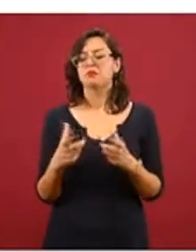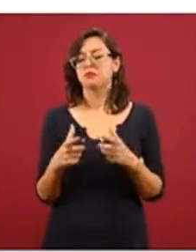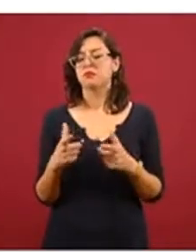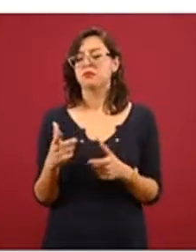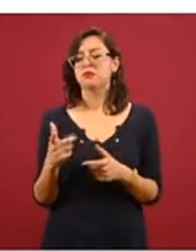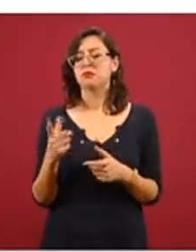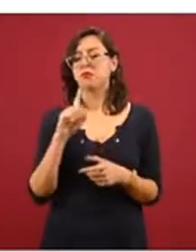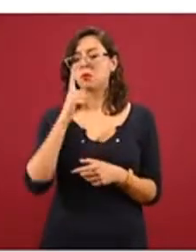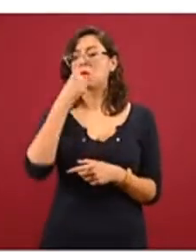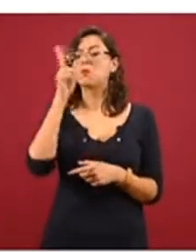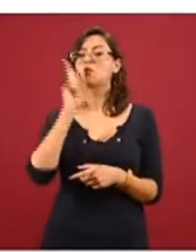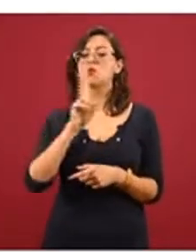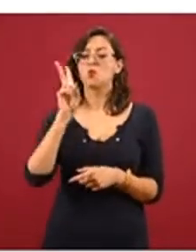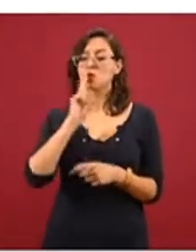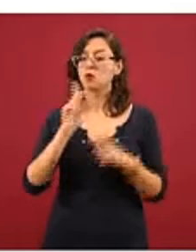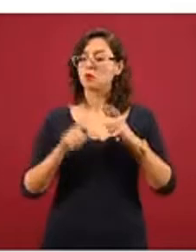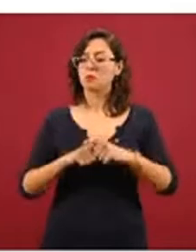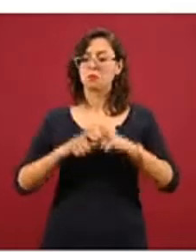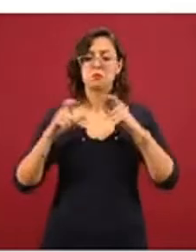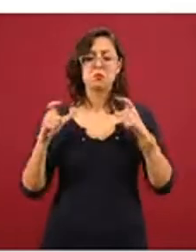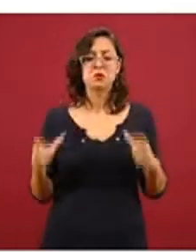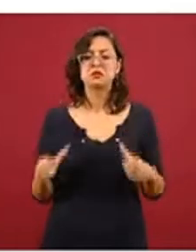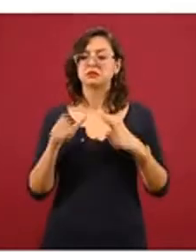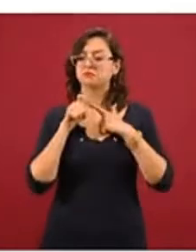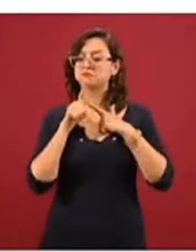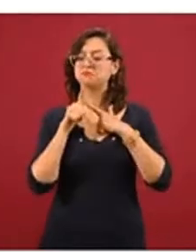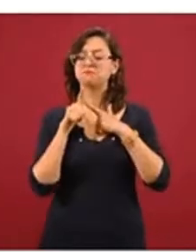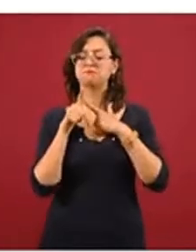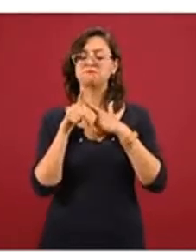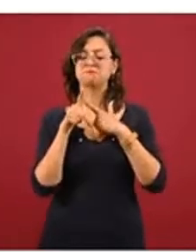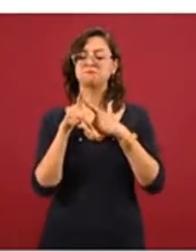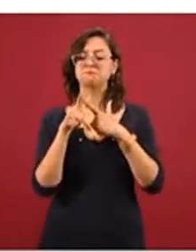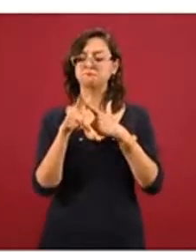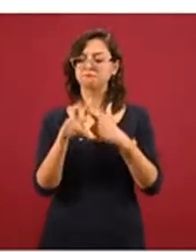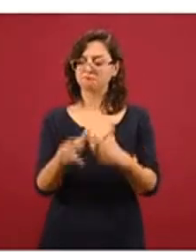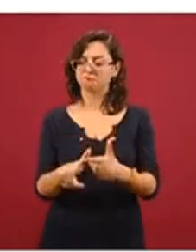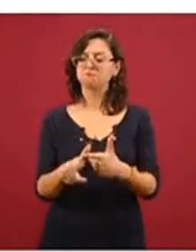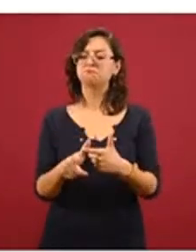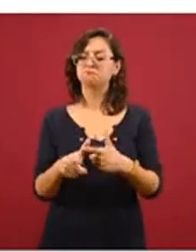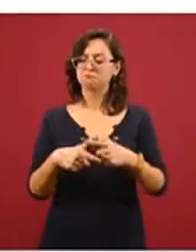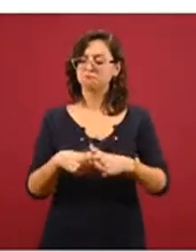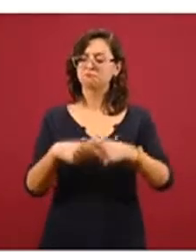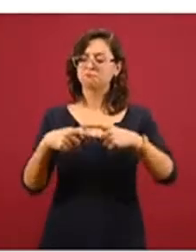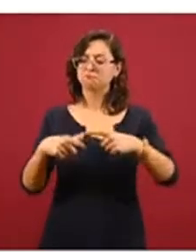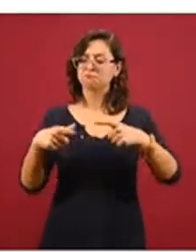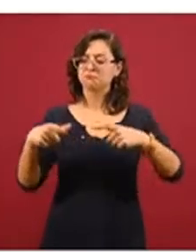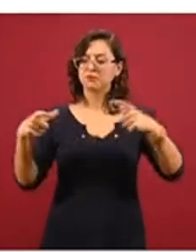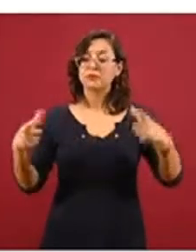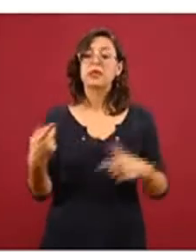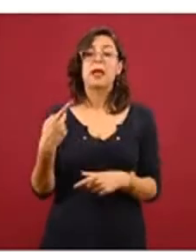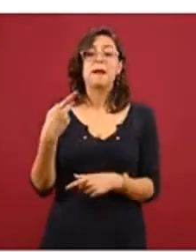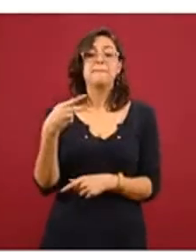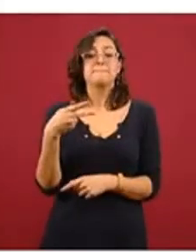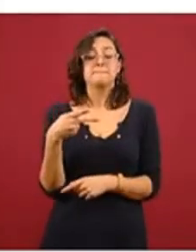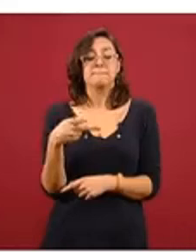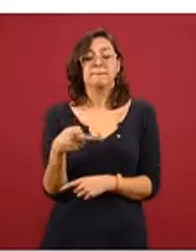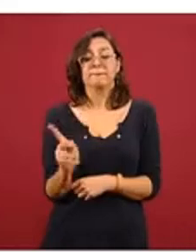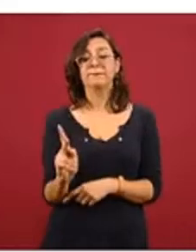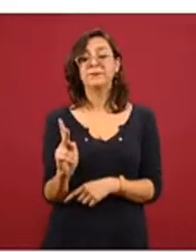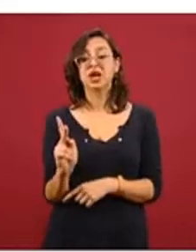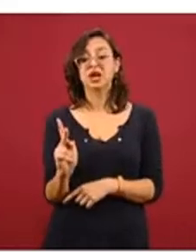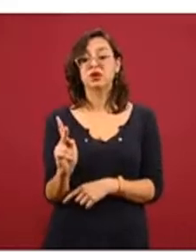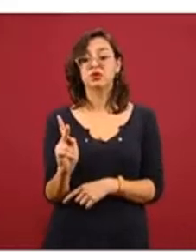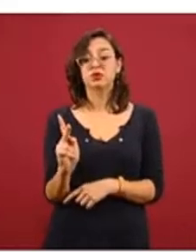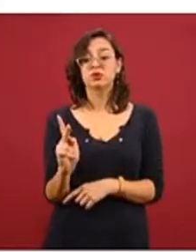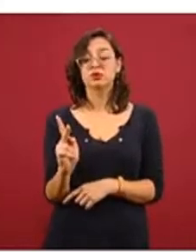incremento en la toma de estas pruebas se ha mantenido en un incremento ascendente, pero no necesariamente porque